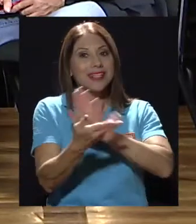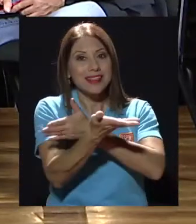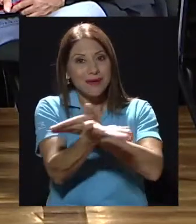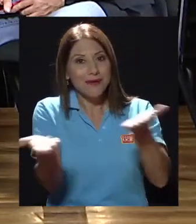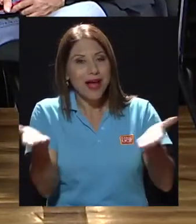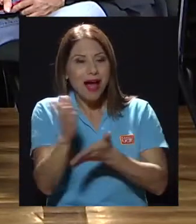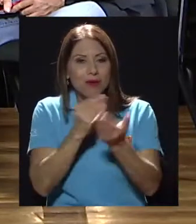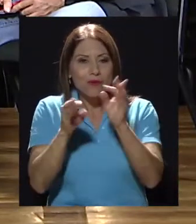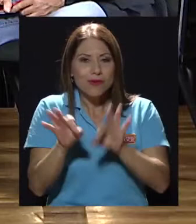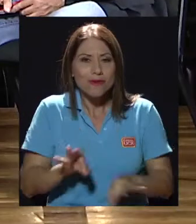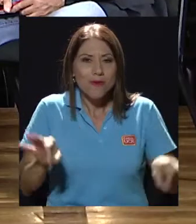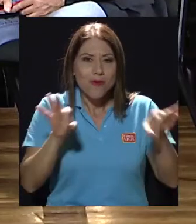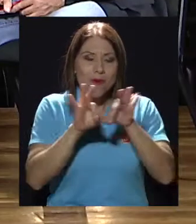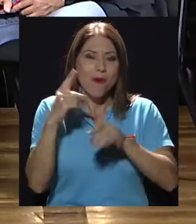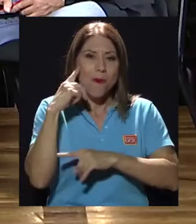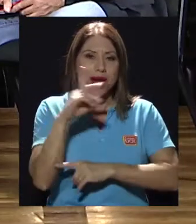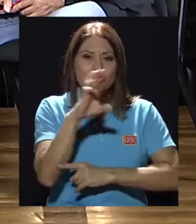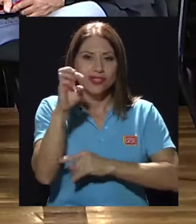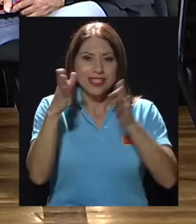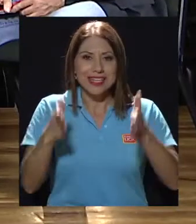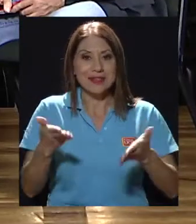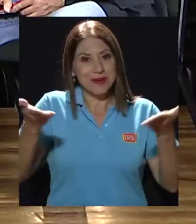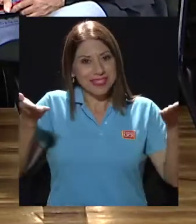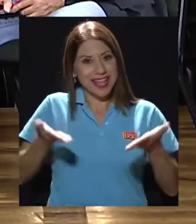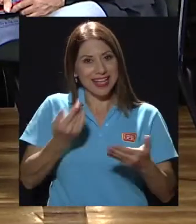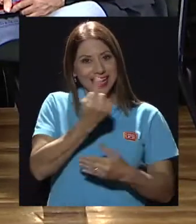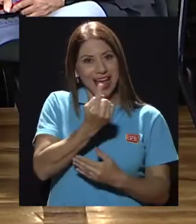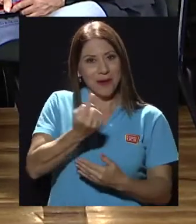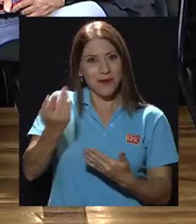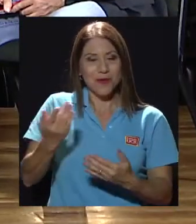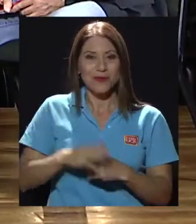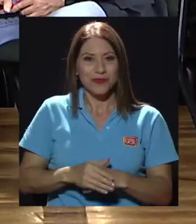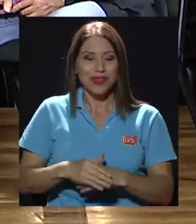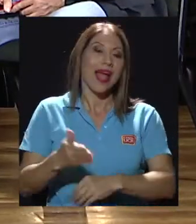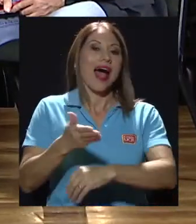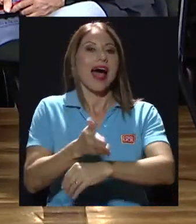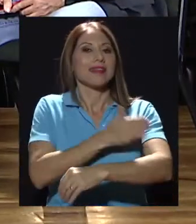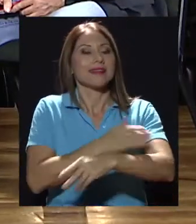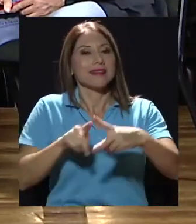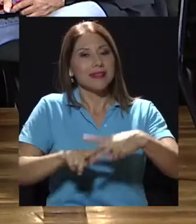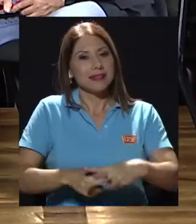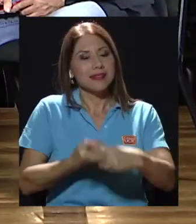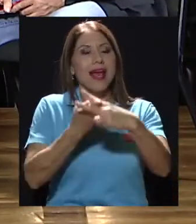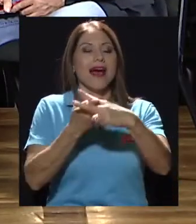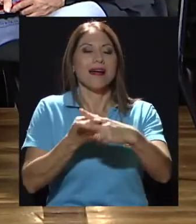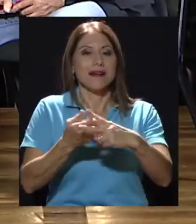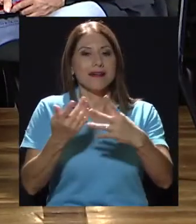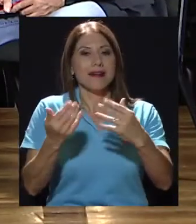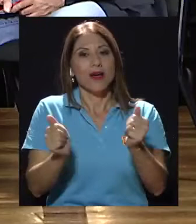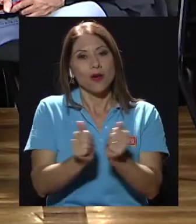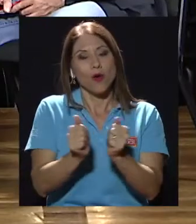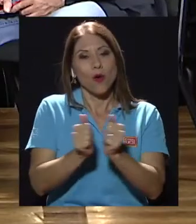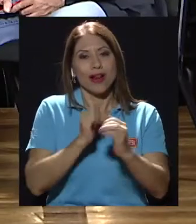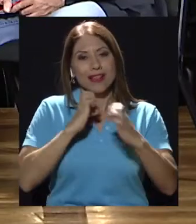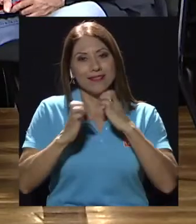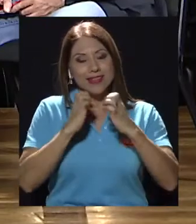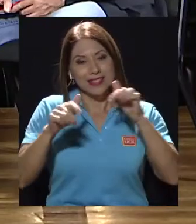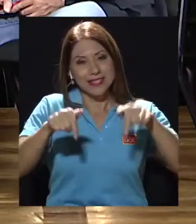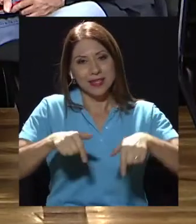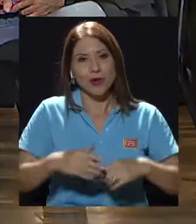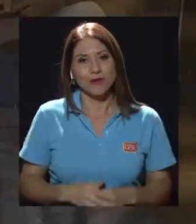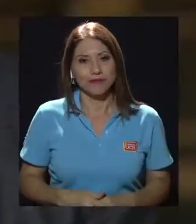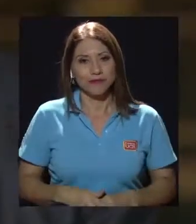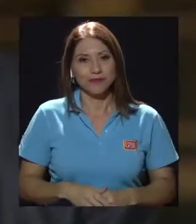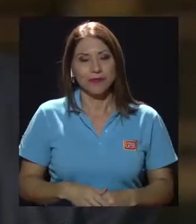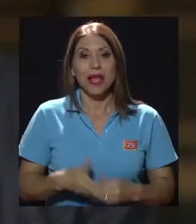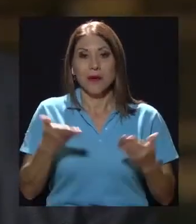los costarricenses. Quisiera presentarles a cada uno de ustedes antes de poder iniciar en este caso nuestra entrevista el día de hoy. Les voy a